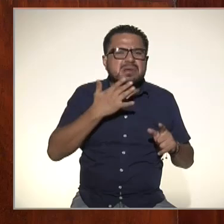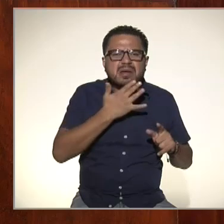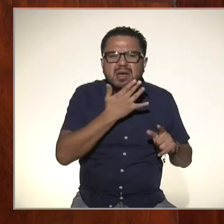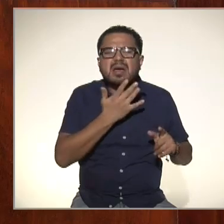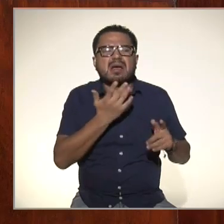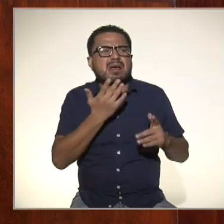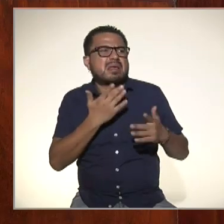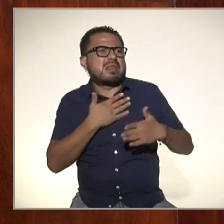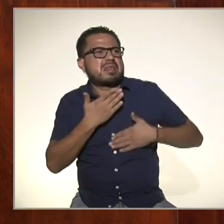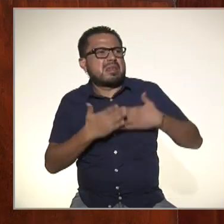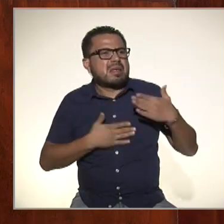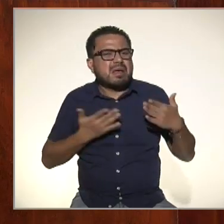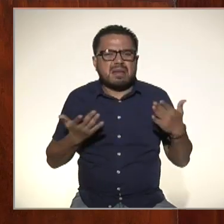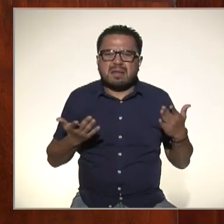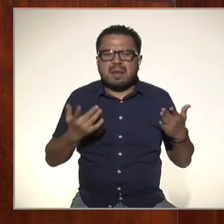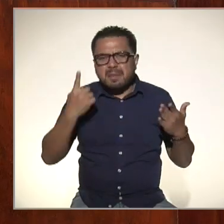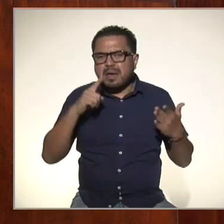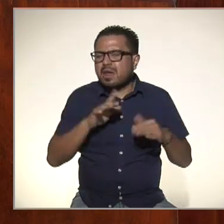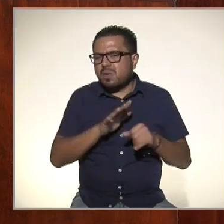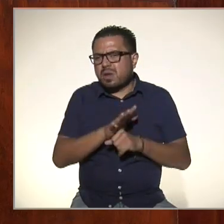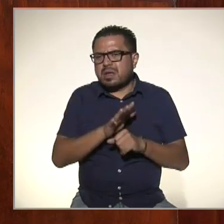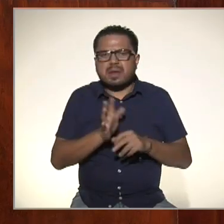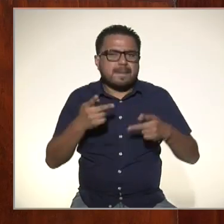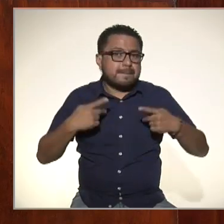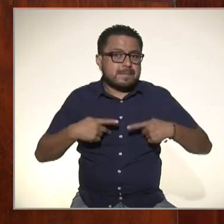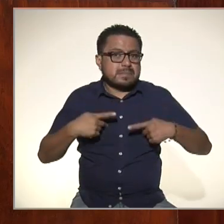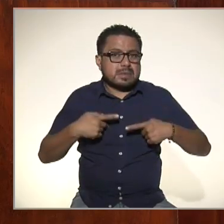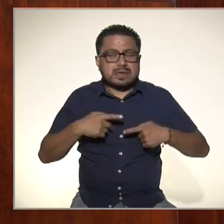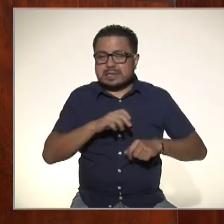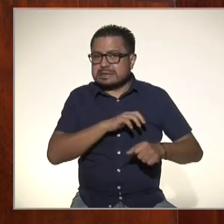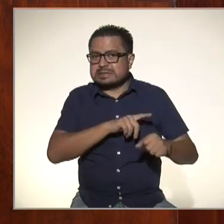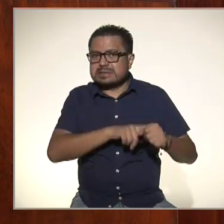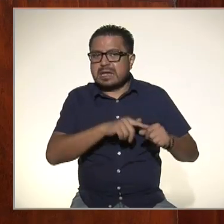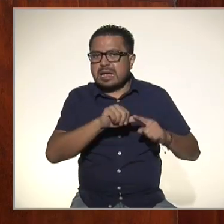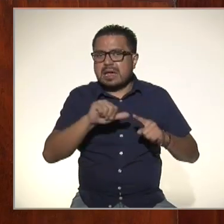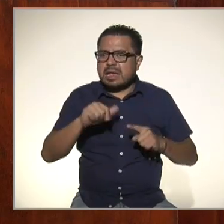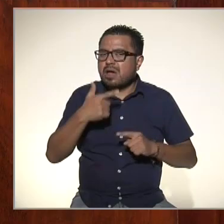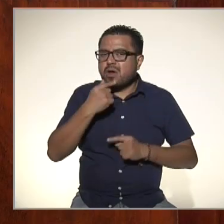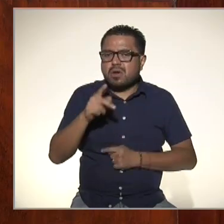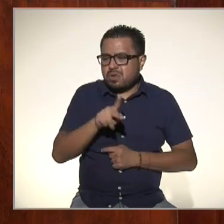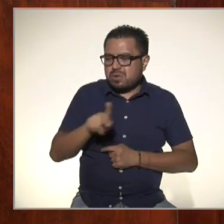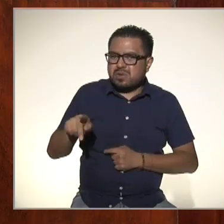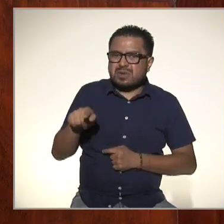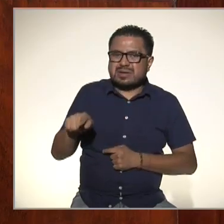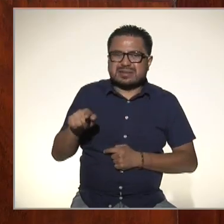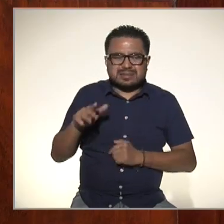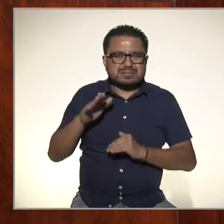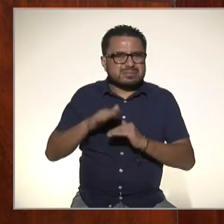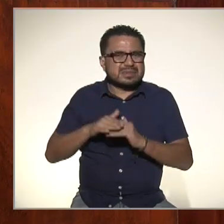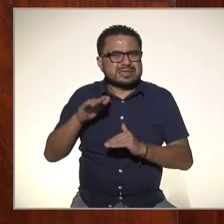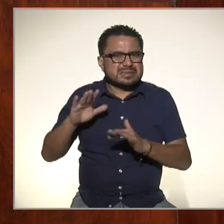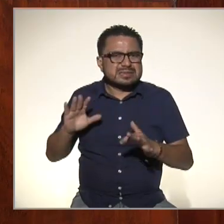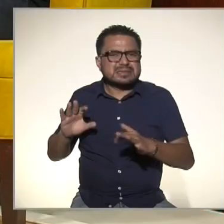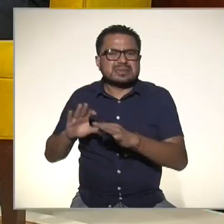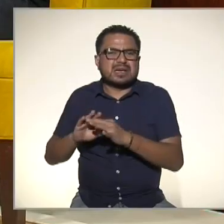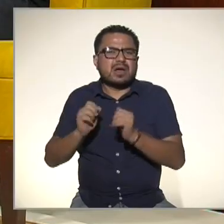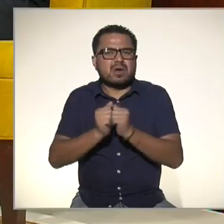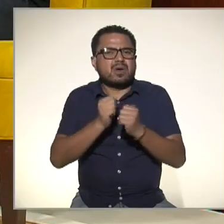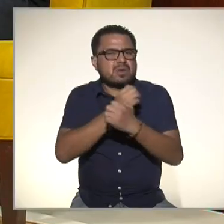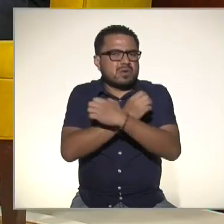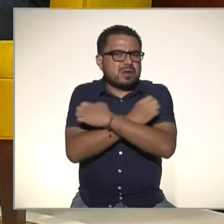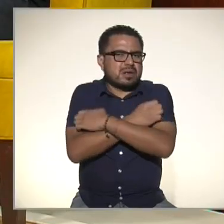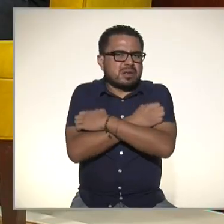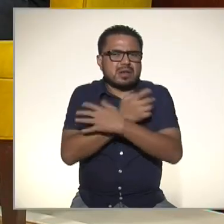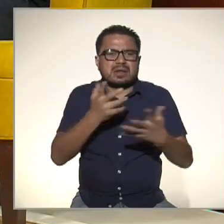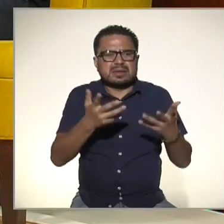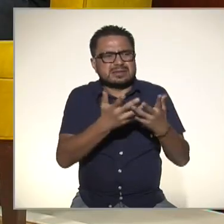manera gozosa para cualquier persona, ¿no? Y particularmente en el caso de los hombres creo que tiene mucho que ver con educación y erradicar